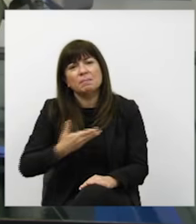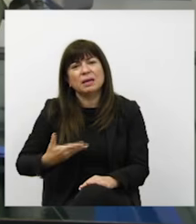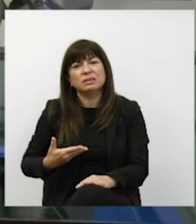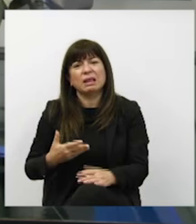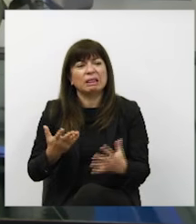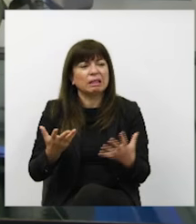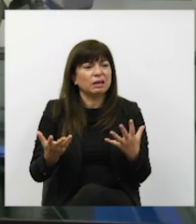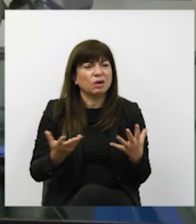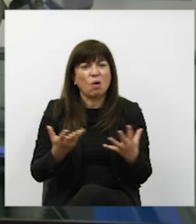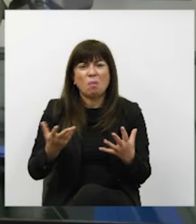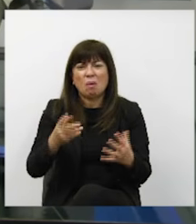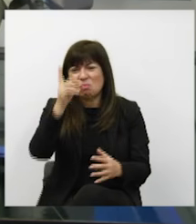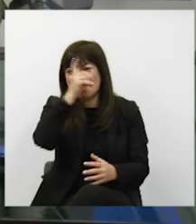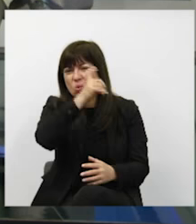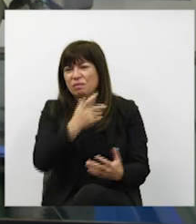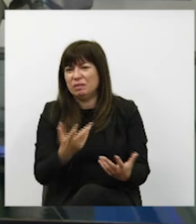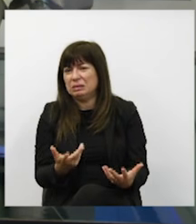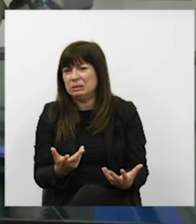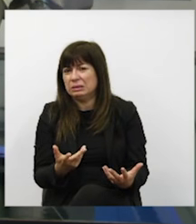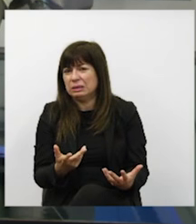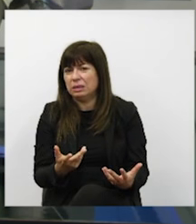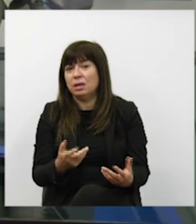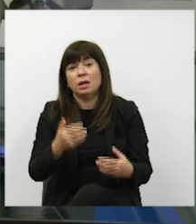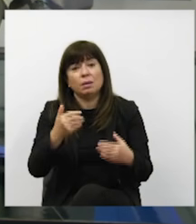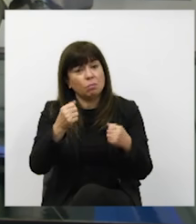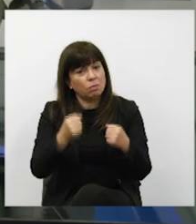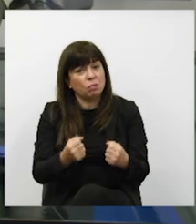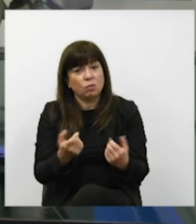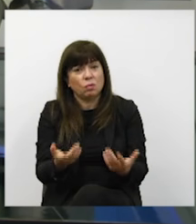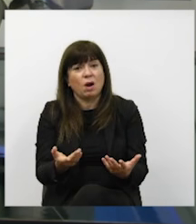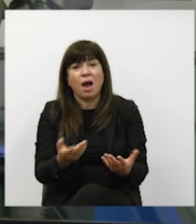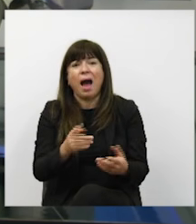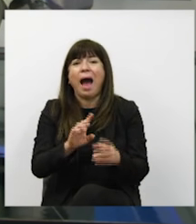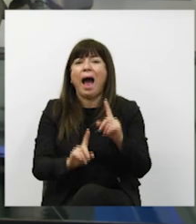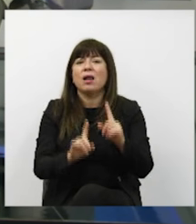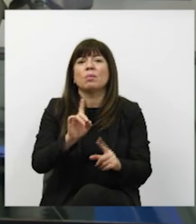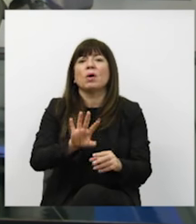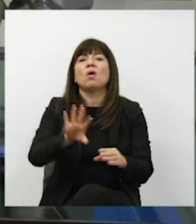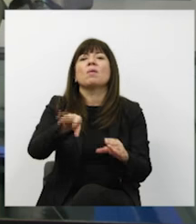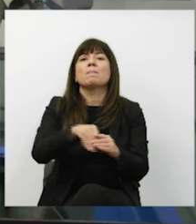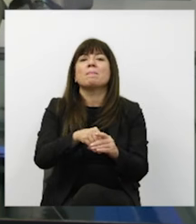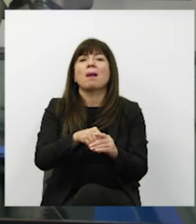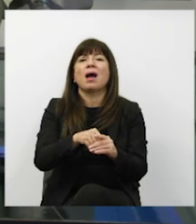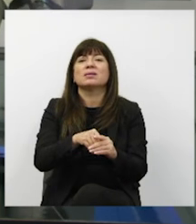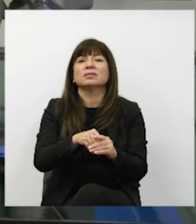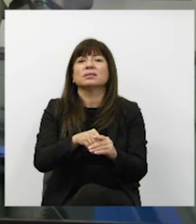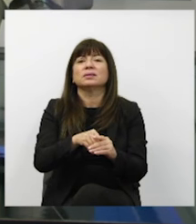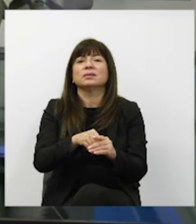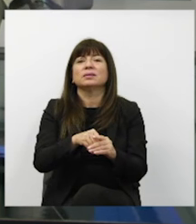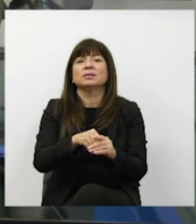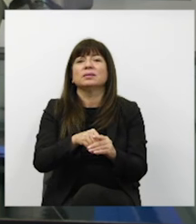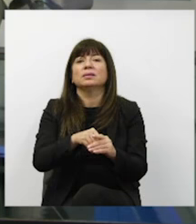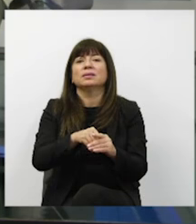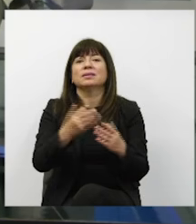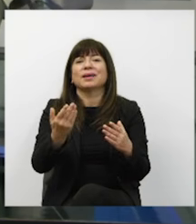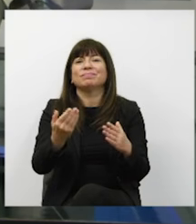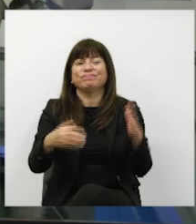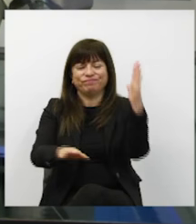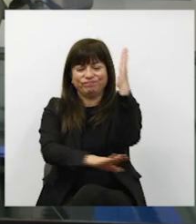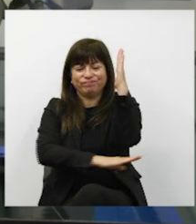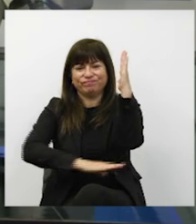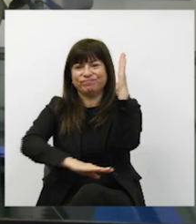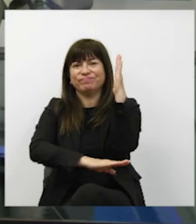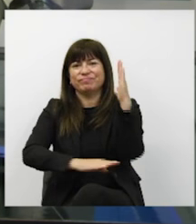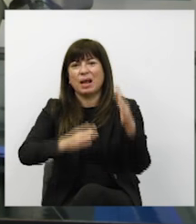bastante escaso, bastante complejo, y probablemente también ha sido parte de lo que ha cimentado este